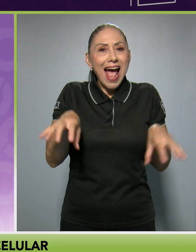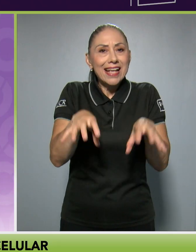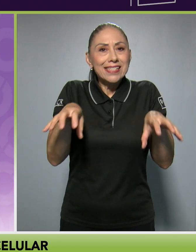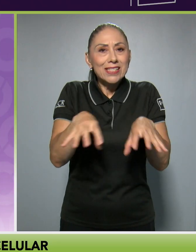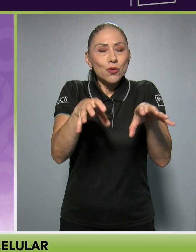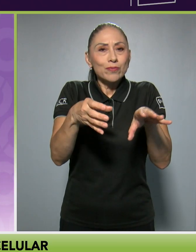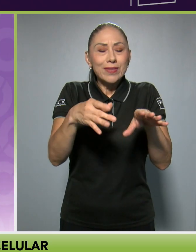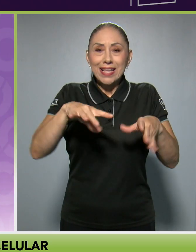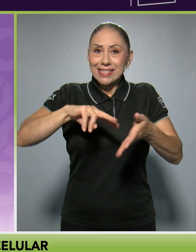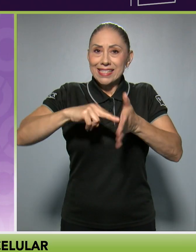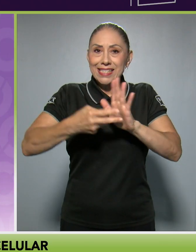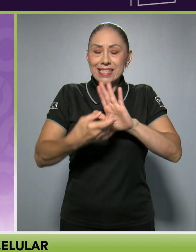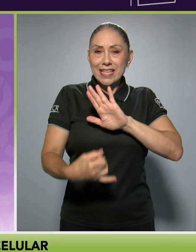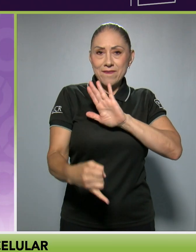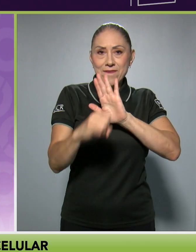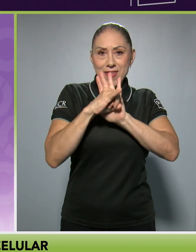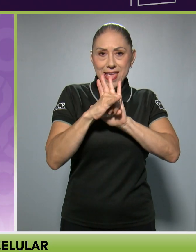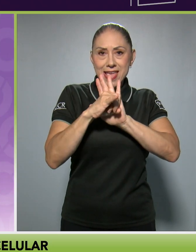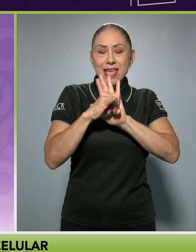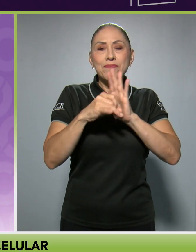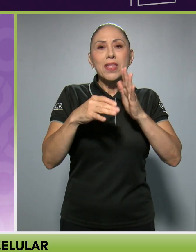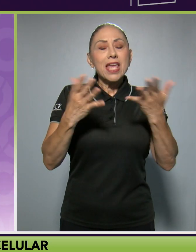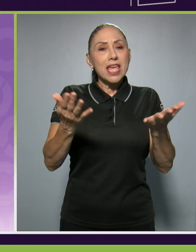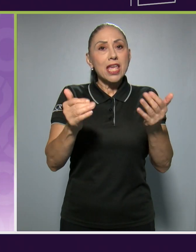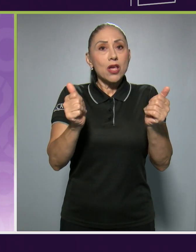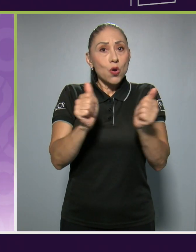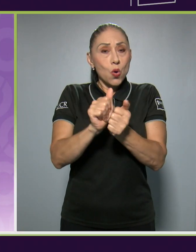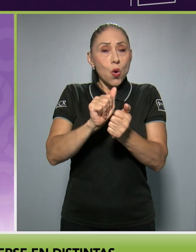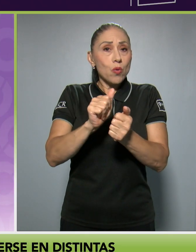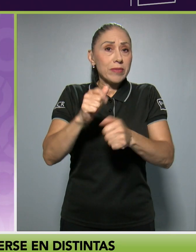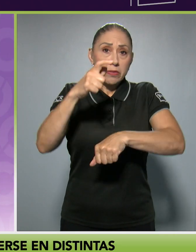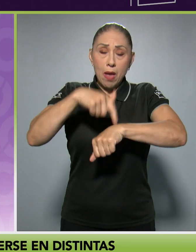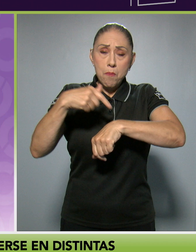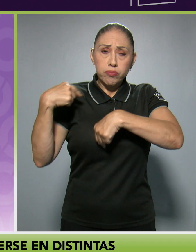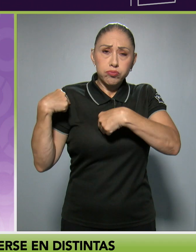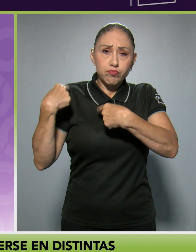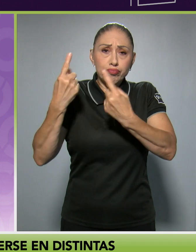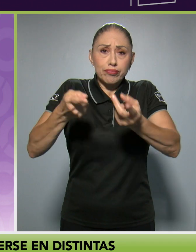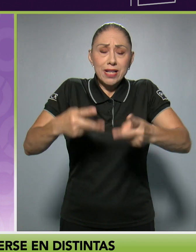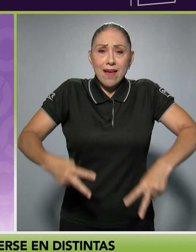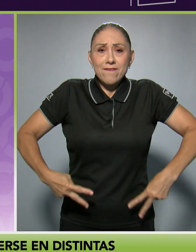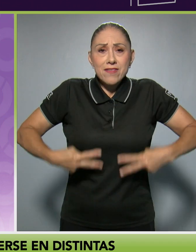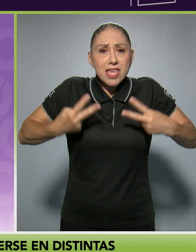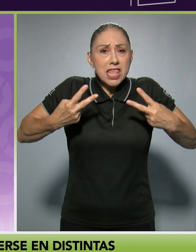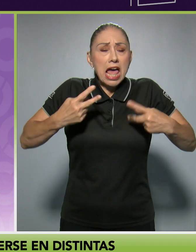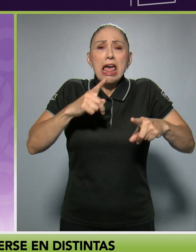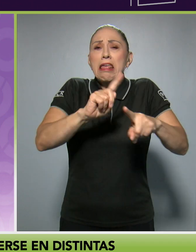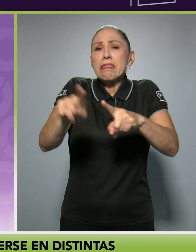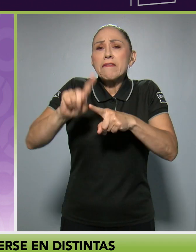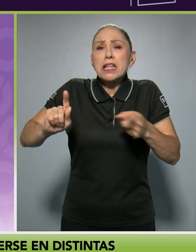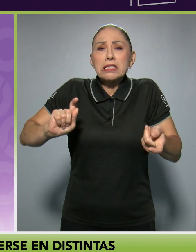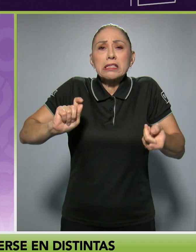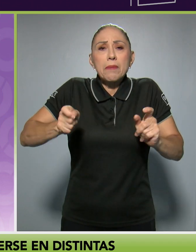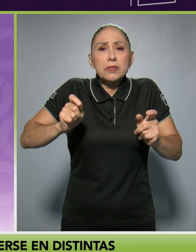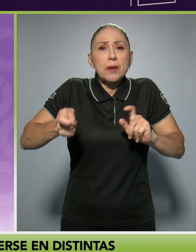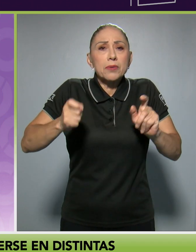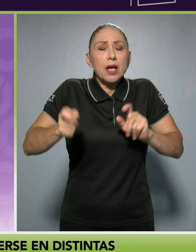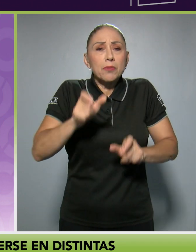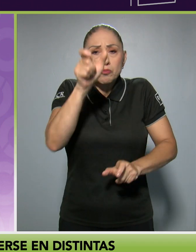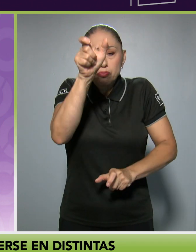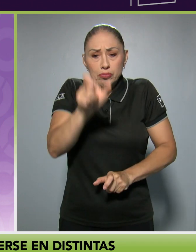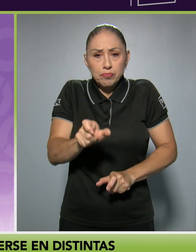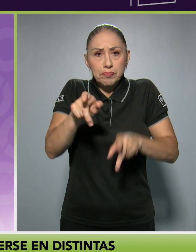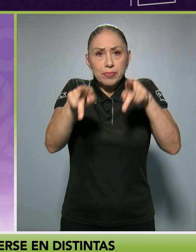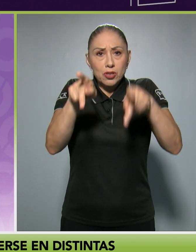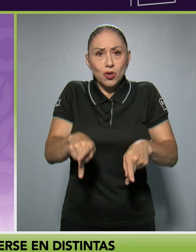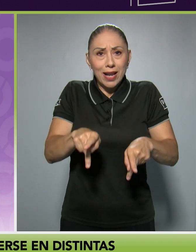identidad, y que a lo largo del curso de la vida, atravesando todas las transiciones, pues esta identidad, este